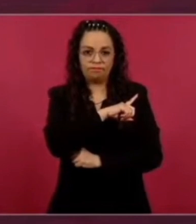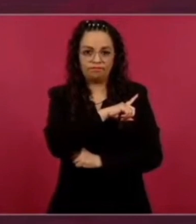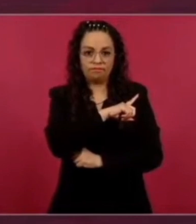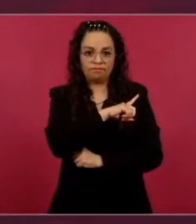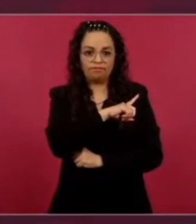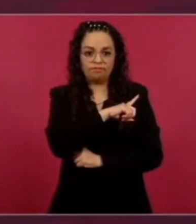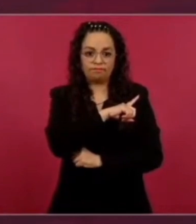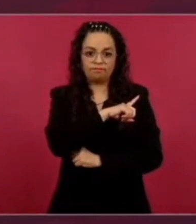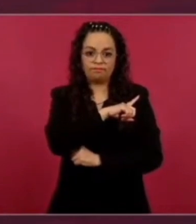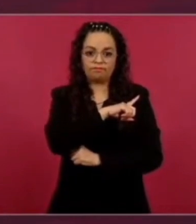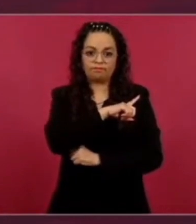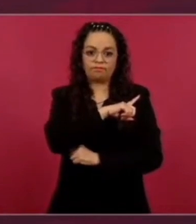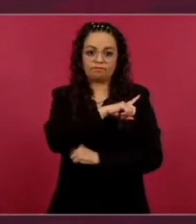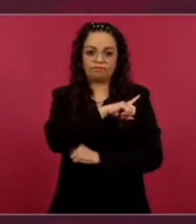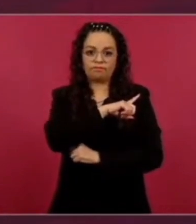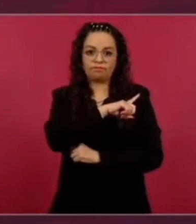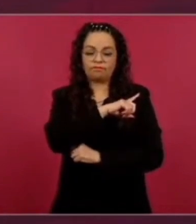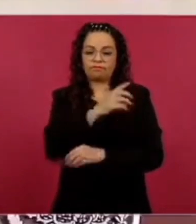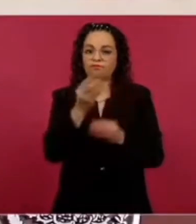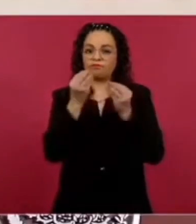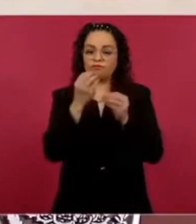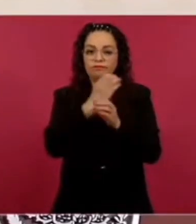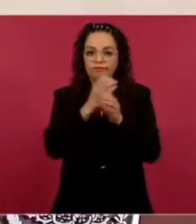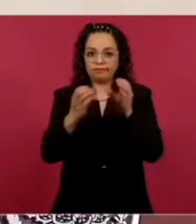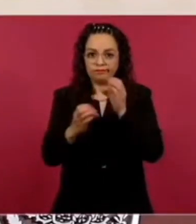muchas demandas pendientes, ¿no?